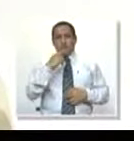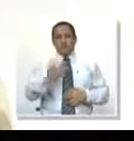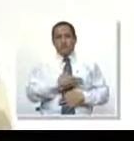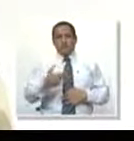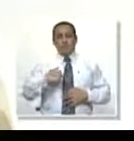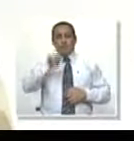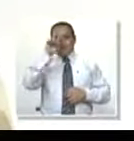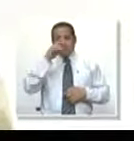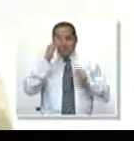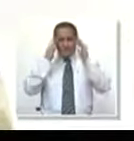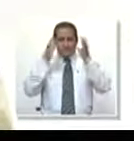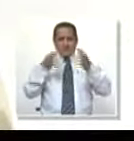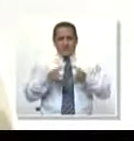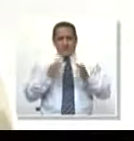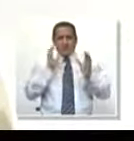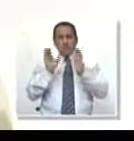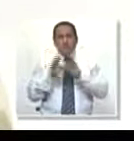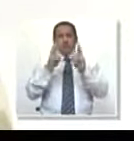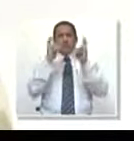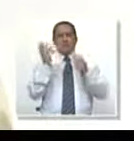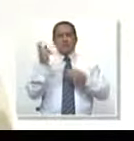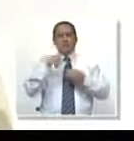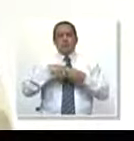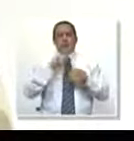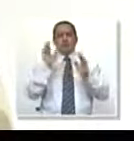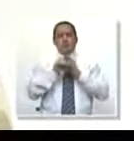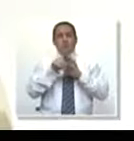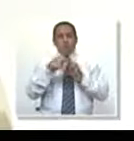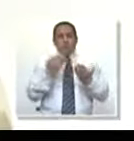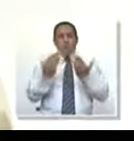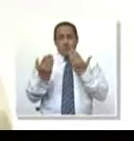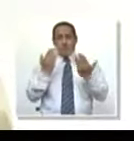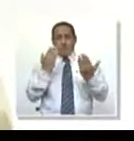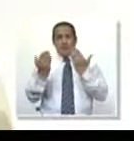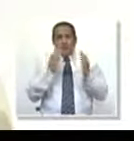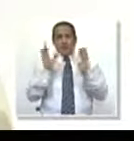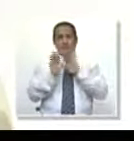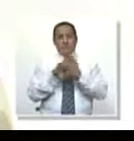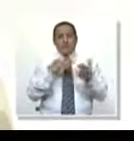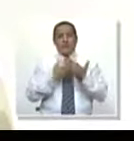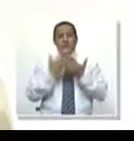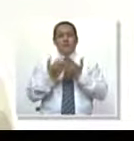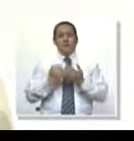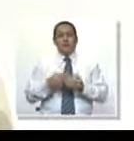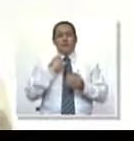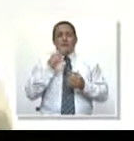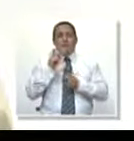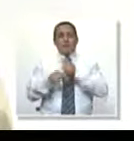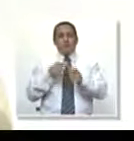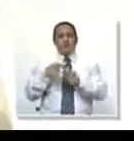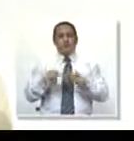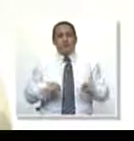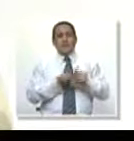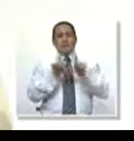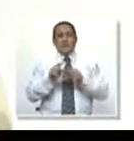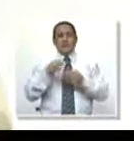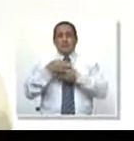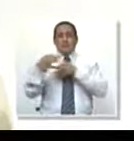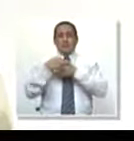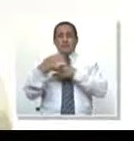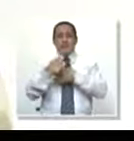gobierno del Perú Perdón se centra en el tema la inclusión Porque si usted compara Los indicadores de urbanos versus los indicadores